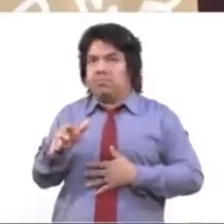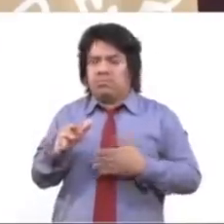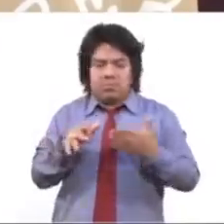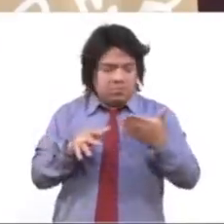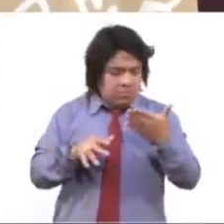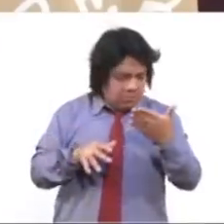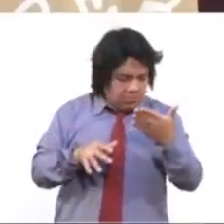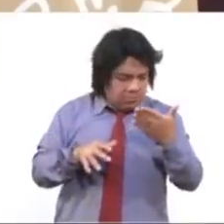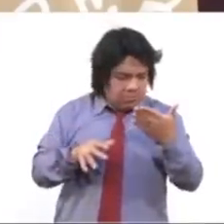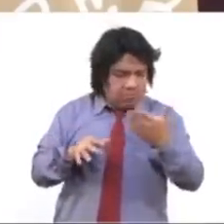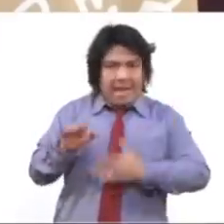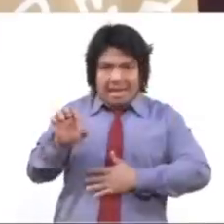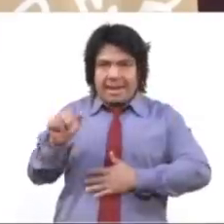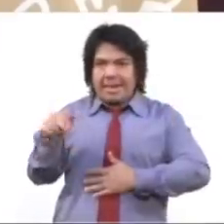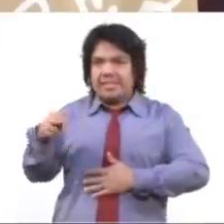Ernestina Godoy le contesta,